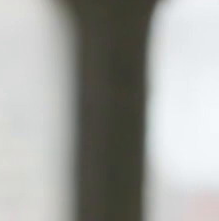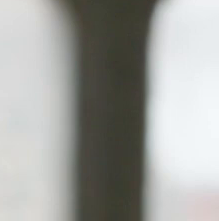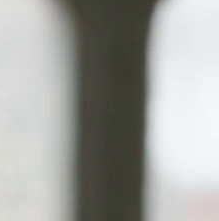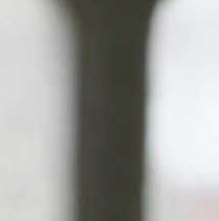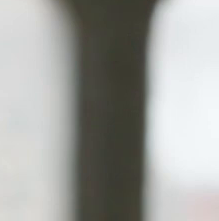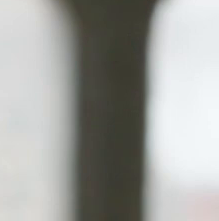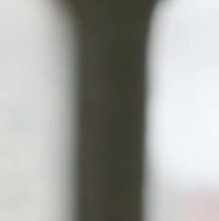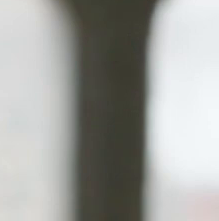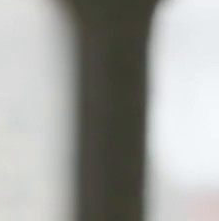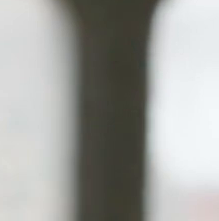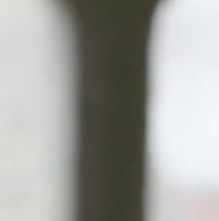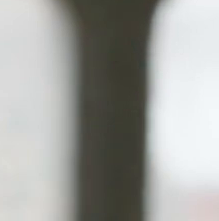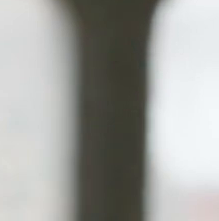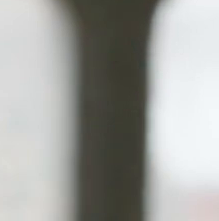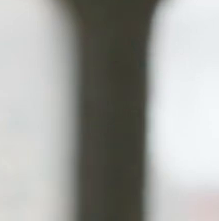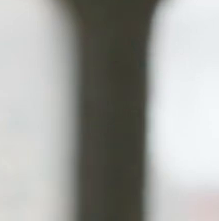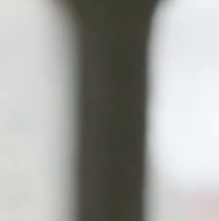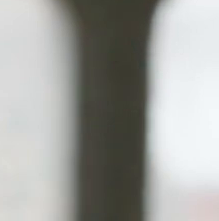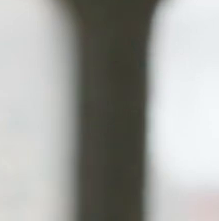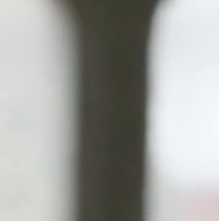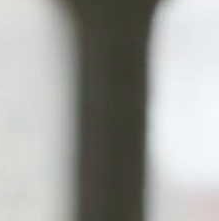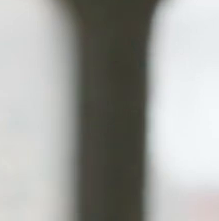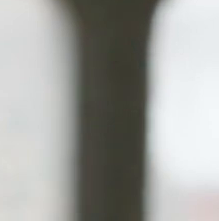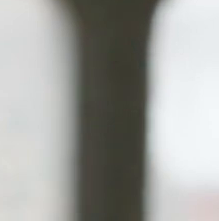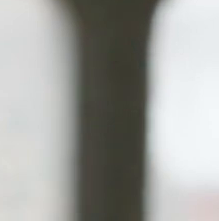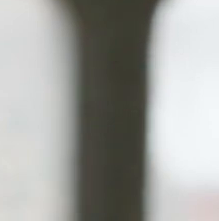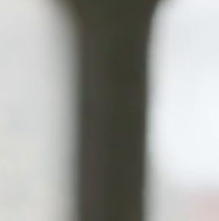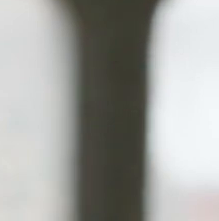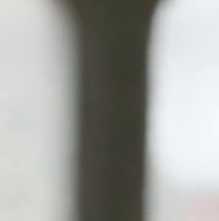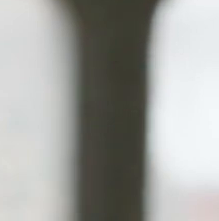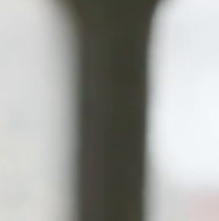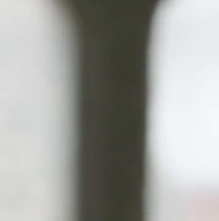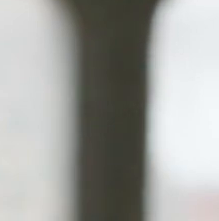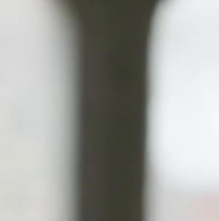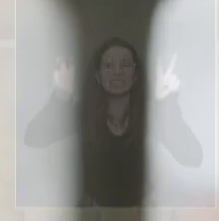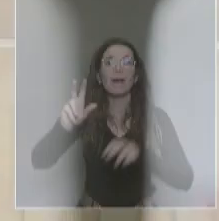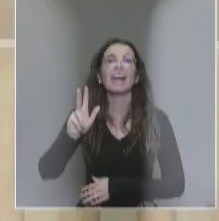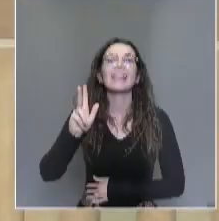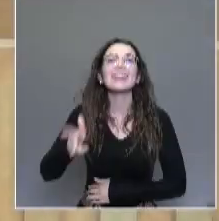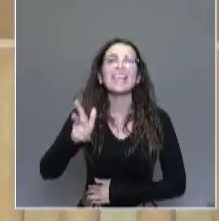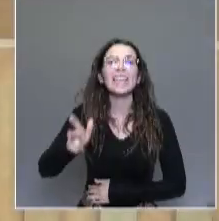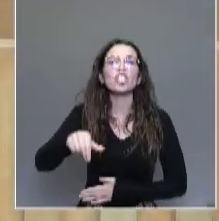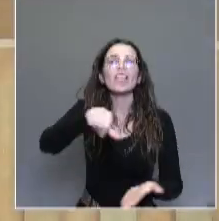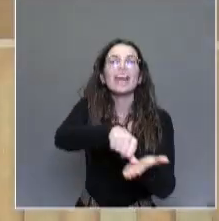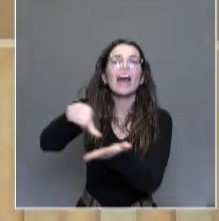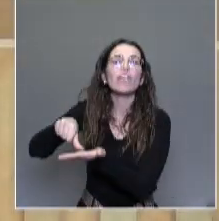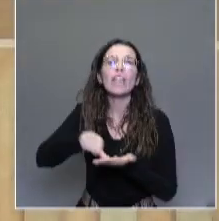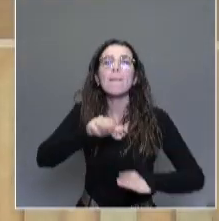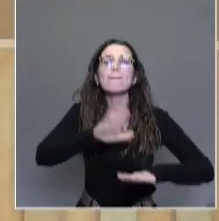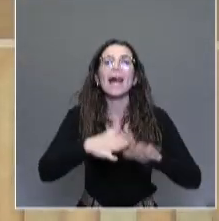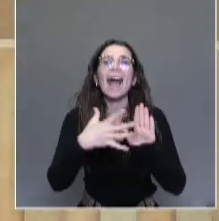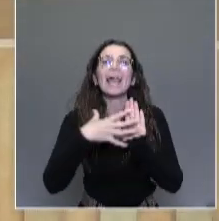hecho de que eh ciudadanos y clientes no podemos no entender estamos hablando de un derecho de